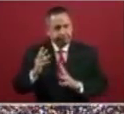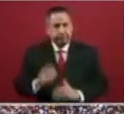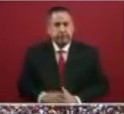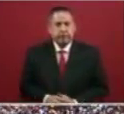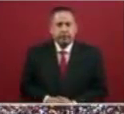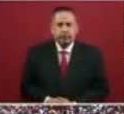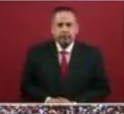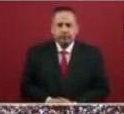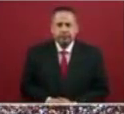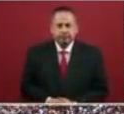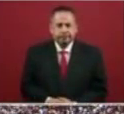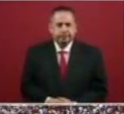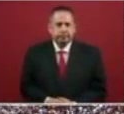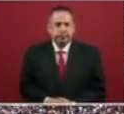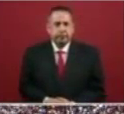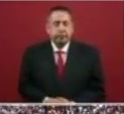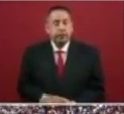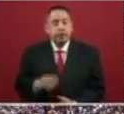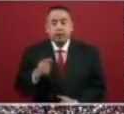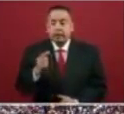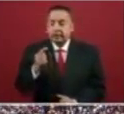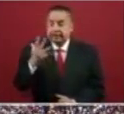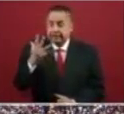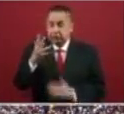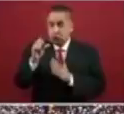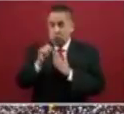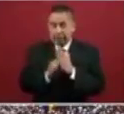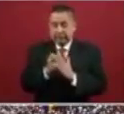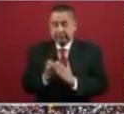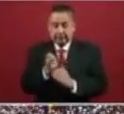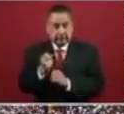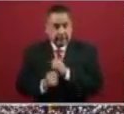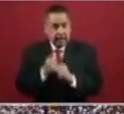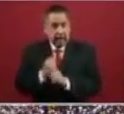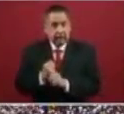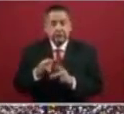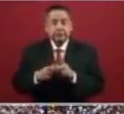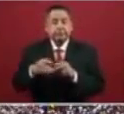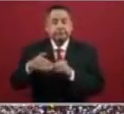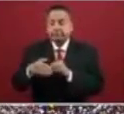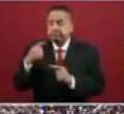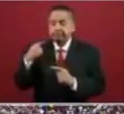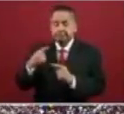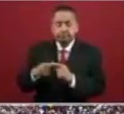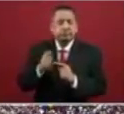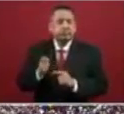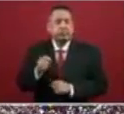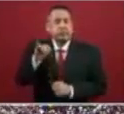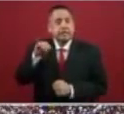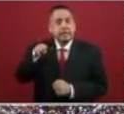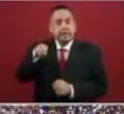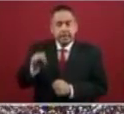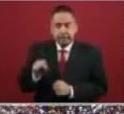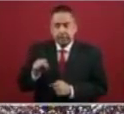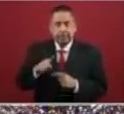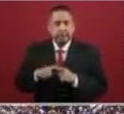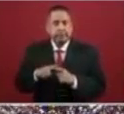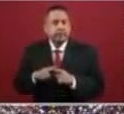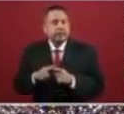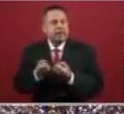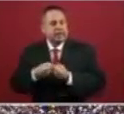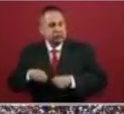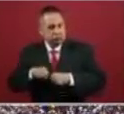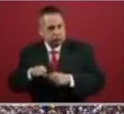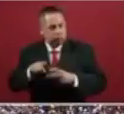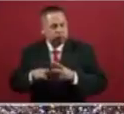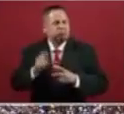En los primeros 5 meses de este año, según el IMSS, el Seguro,